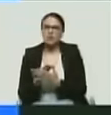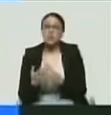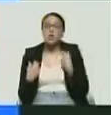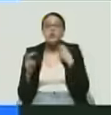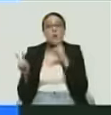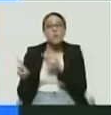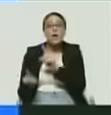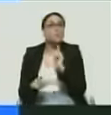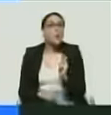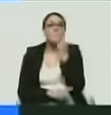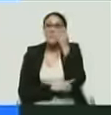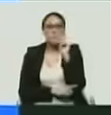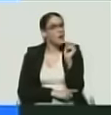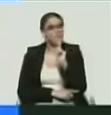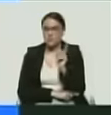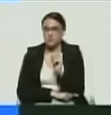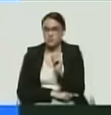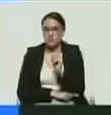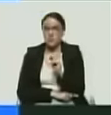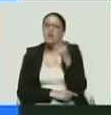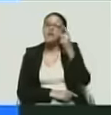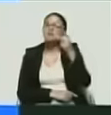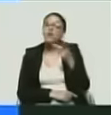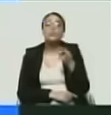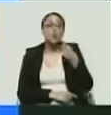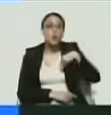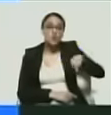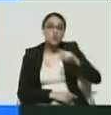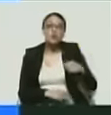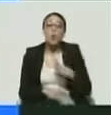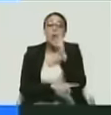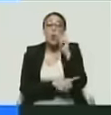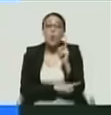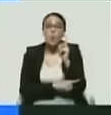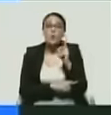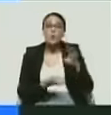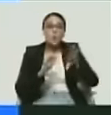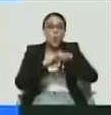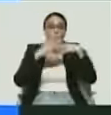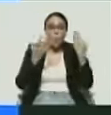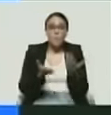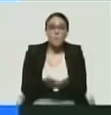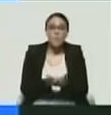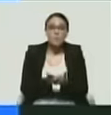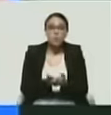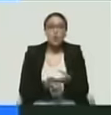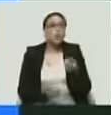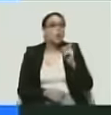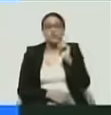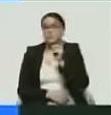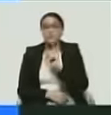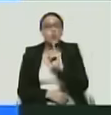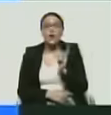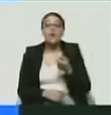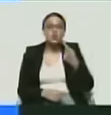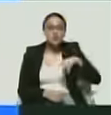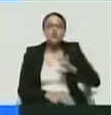ocurre. Segundo, no es el único país del mundo que establece que los testigos deben votar en su centro de votación. Y tercero, es